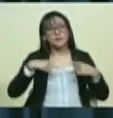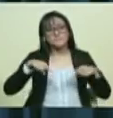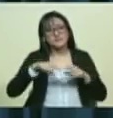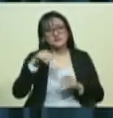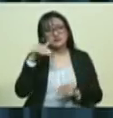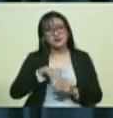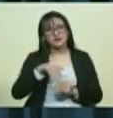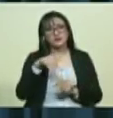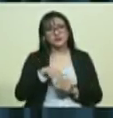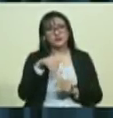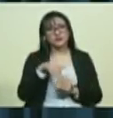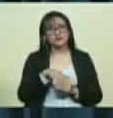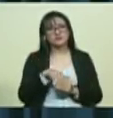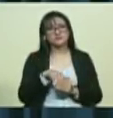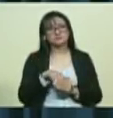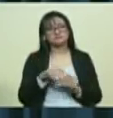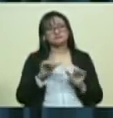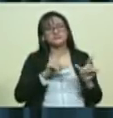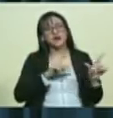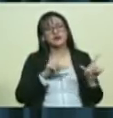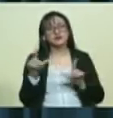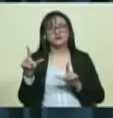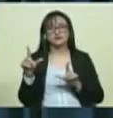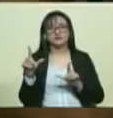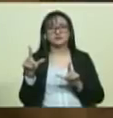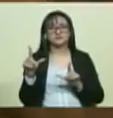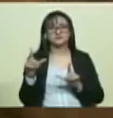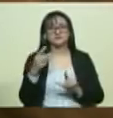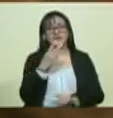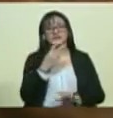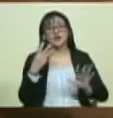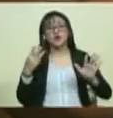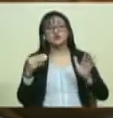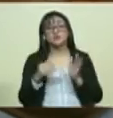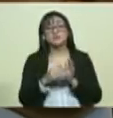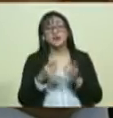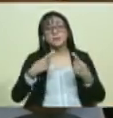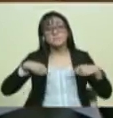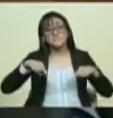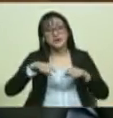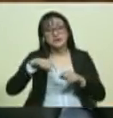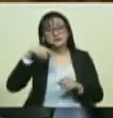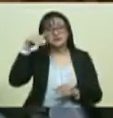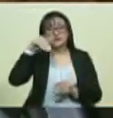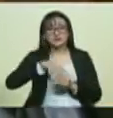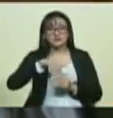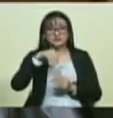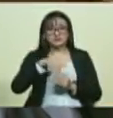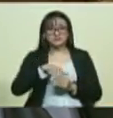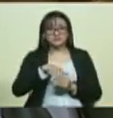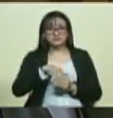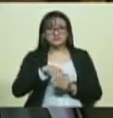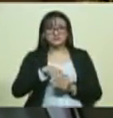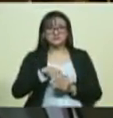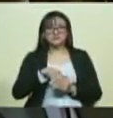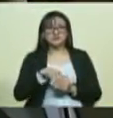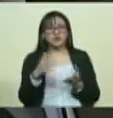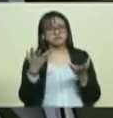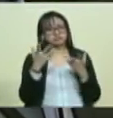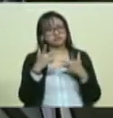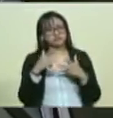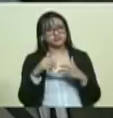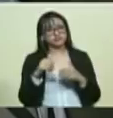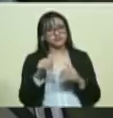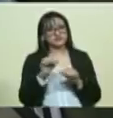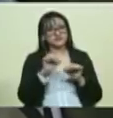han sido instaladas son 30 y 38 mil mesas electorales son mesas automatizadas venezuela